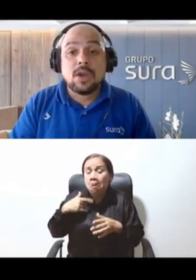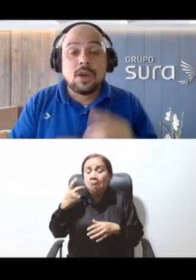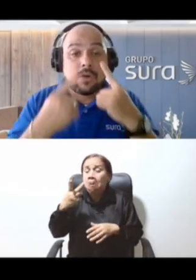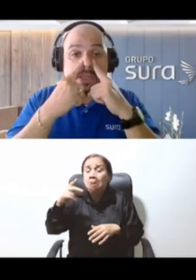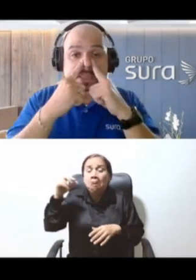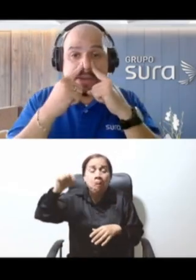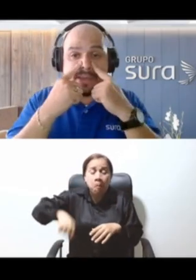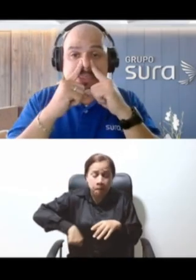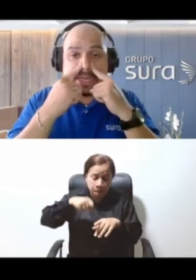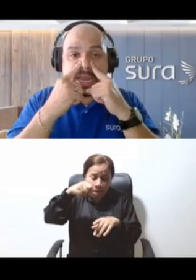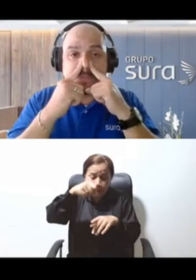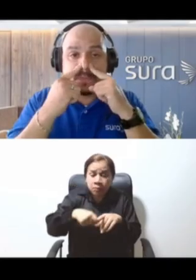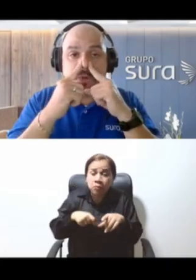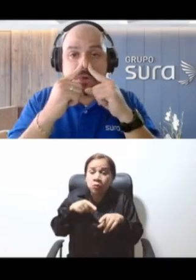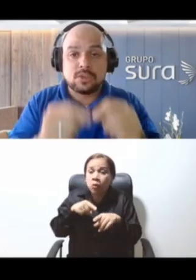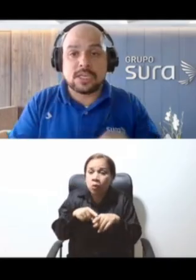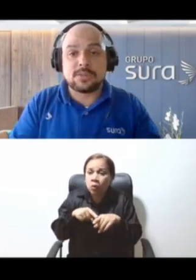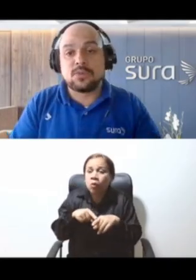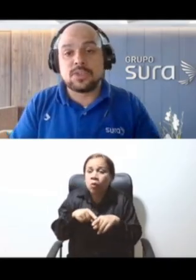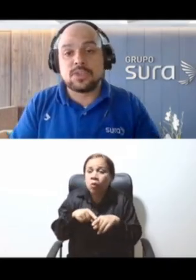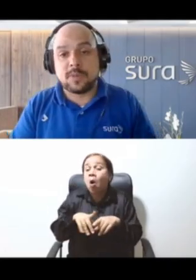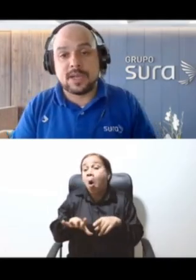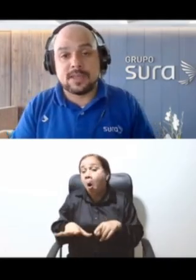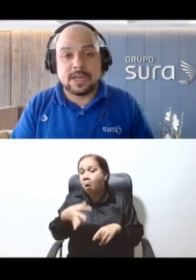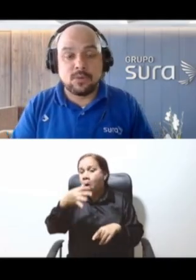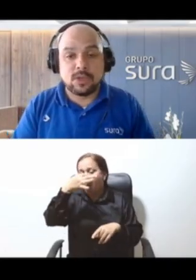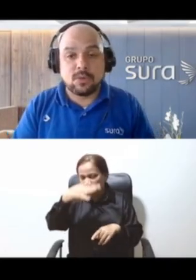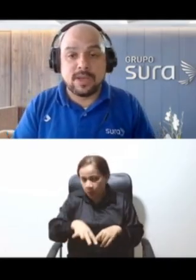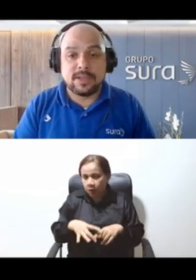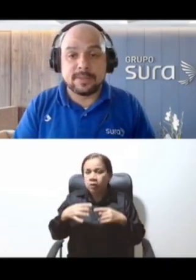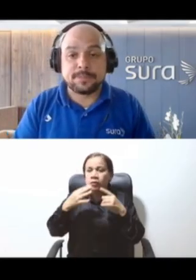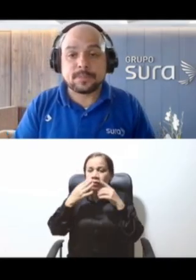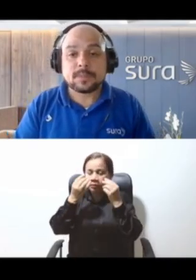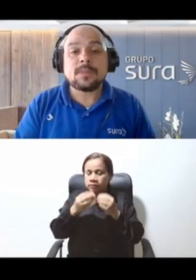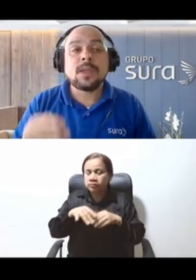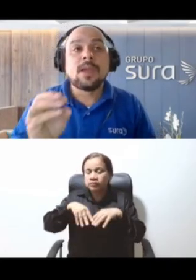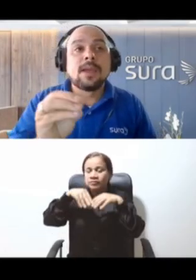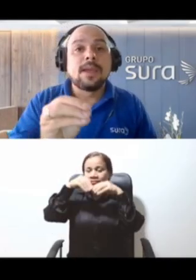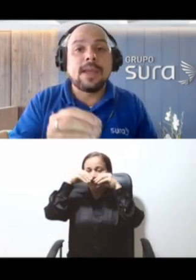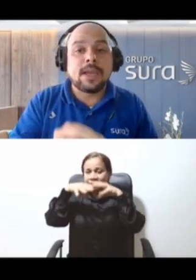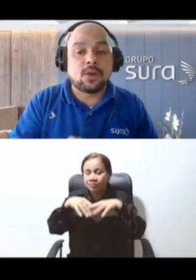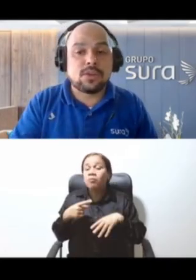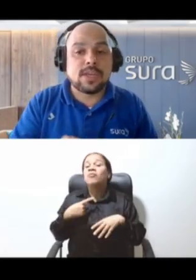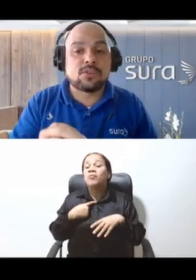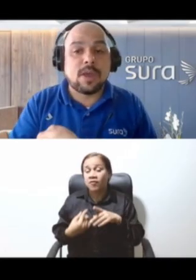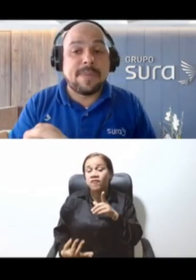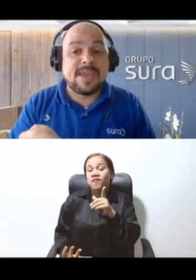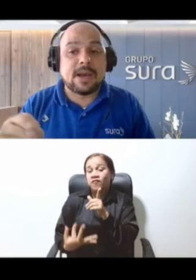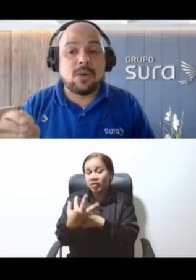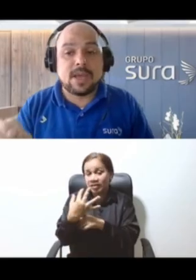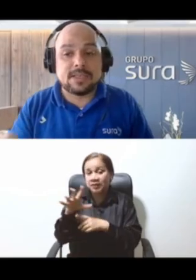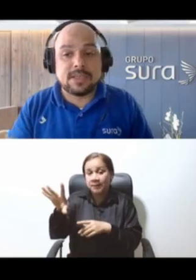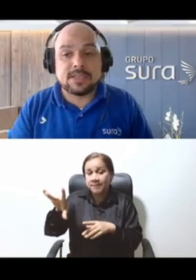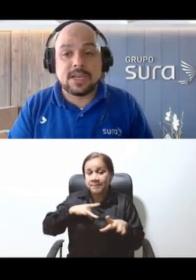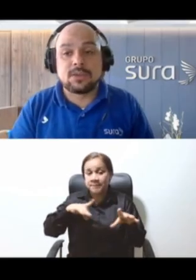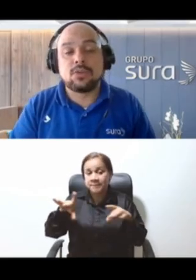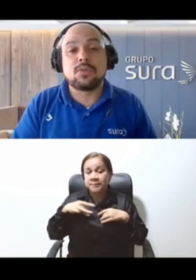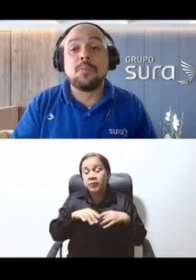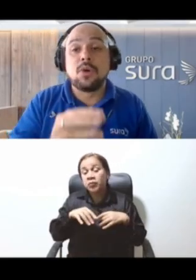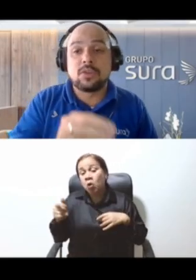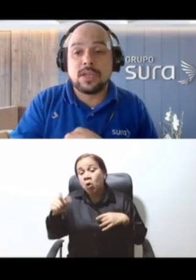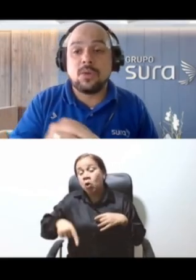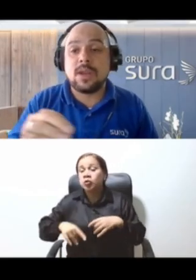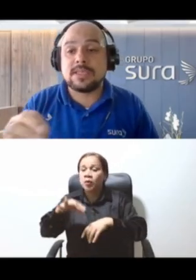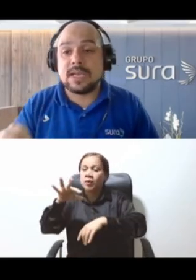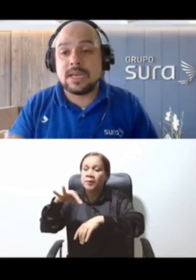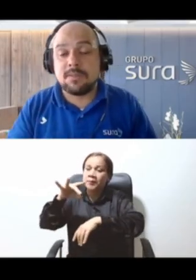cuenta, ¿cierto? O a través de las mucosas, muchachos, para que tengamos en cuenta. El contexto de picaduras de